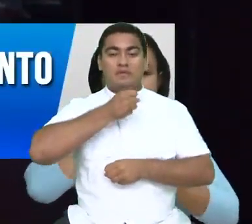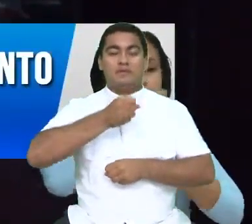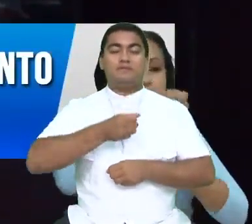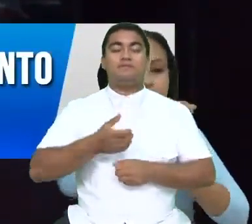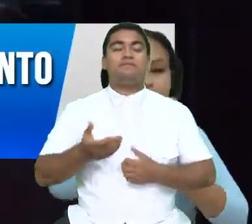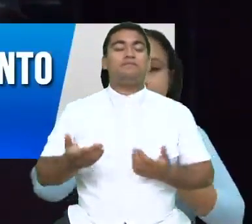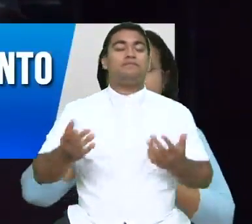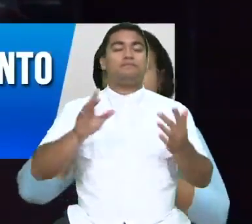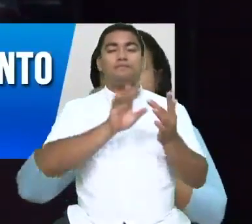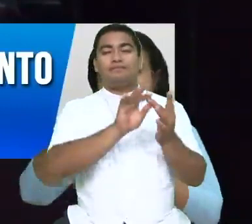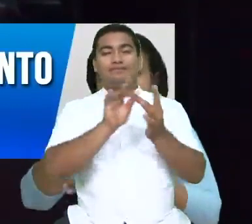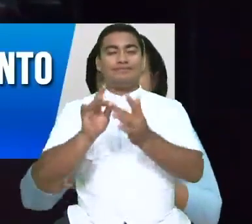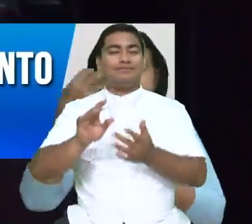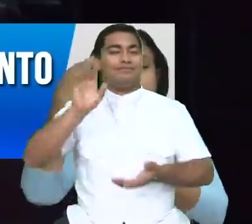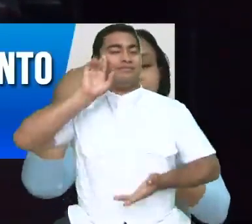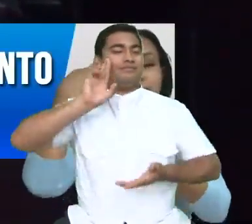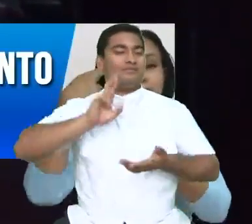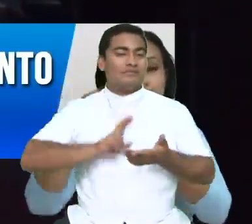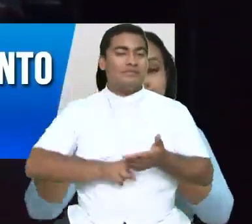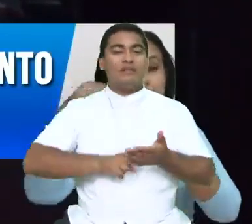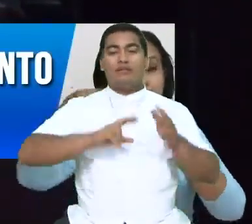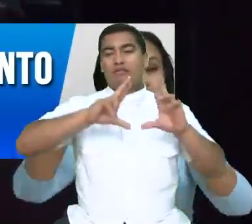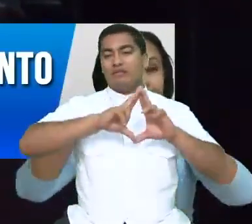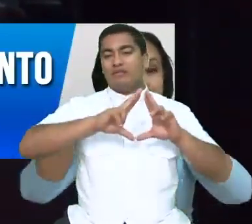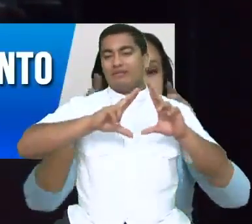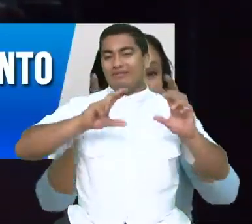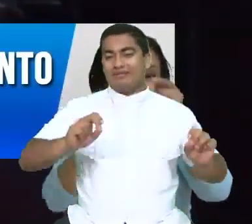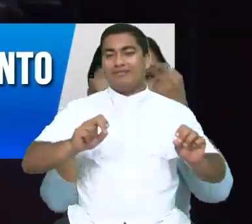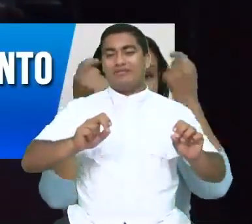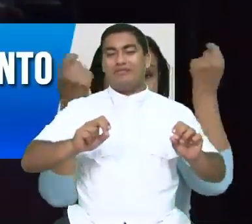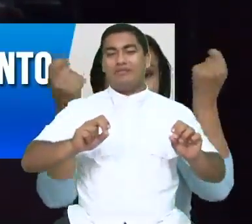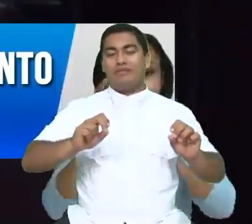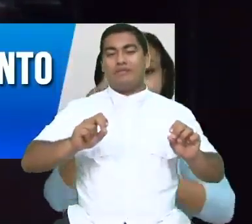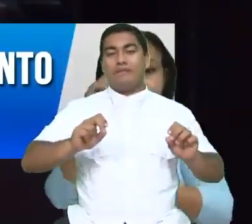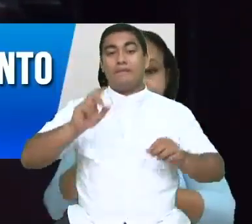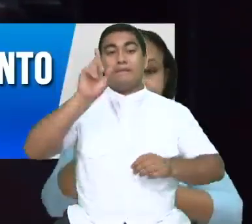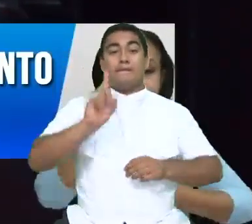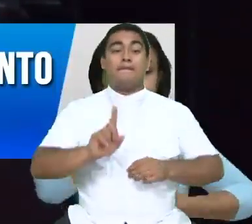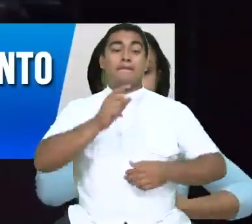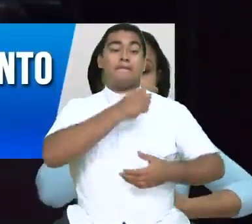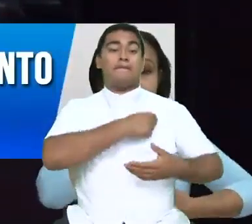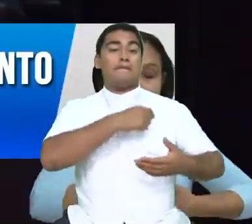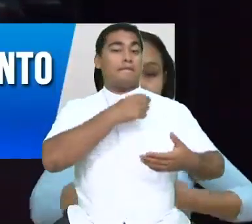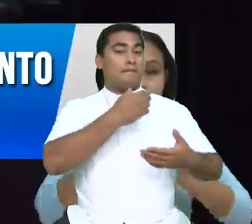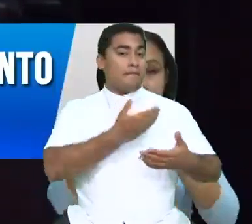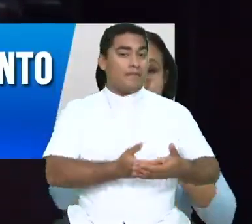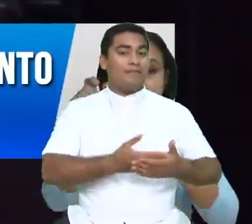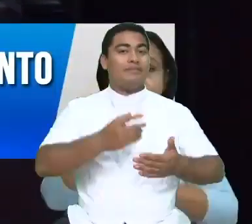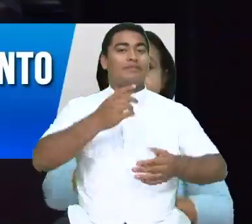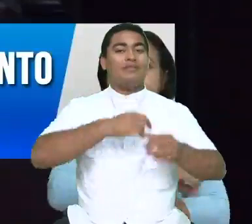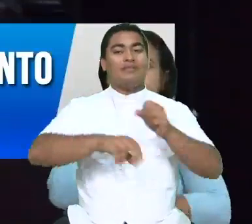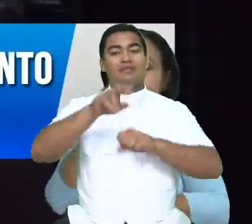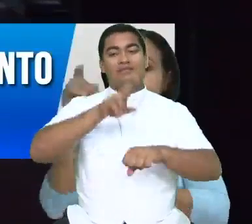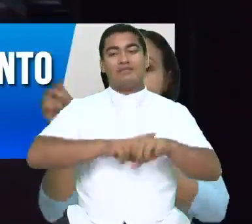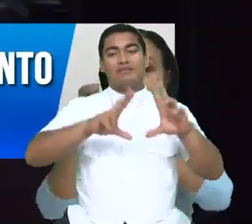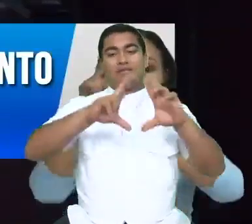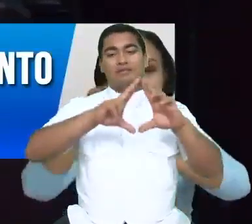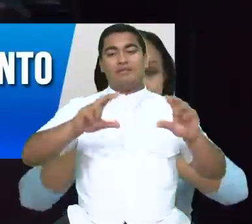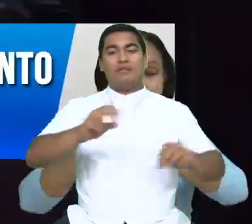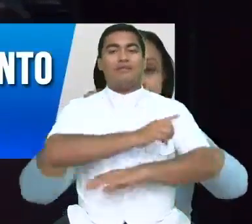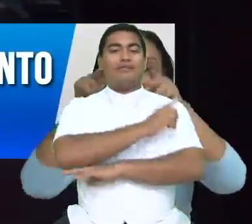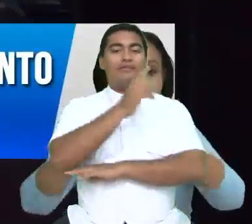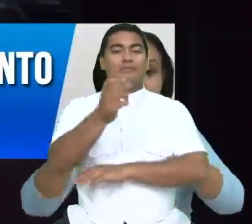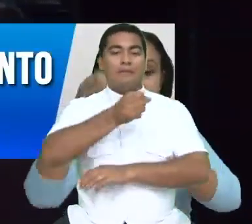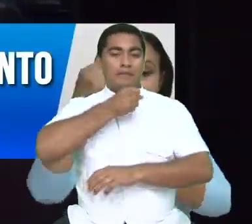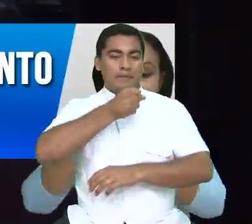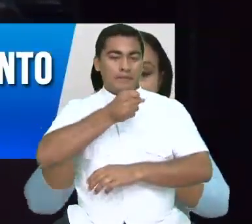en ocasión de conmemorarse en Nicaragua el 1 de marzo, Día Nacional del Periodista.